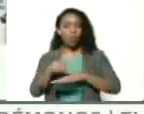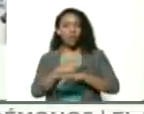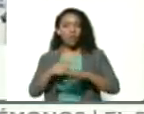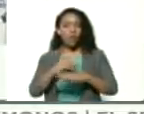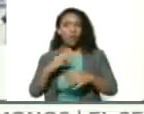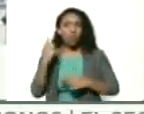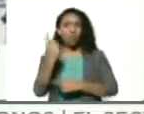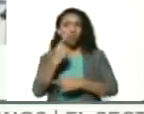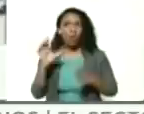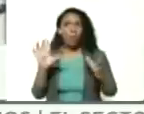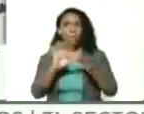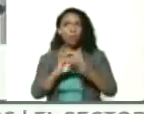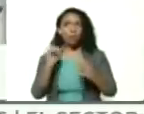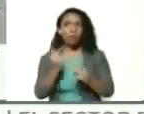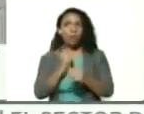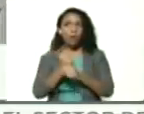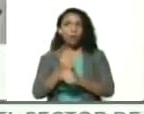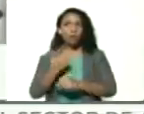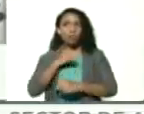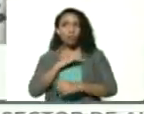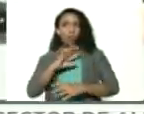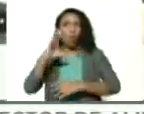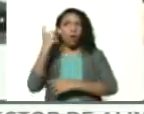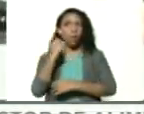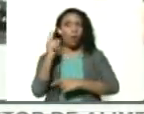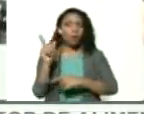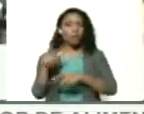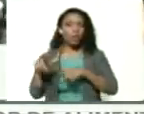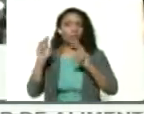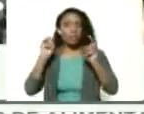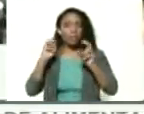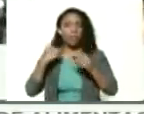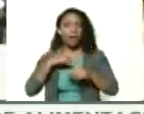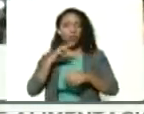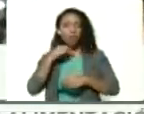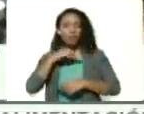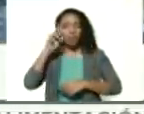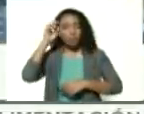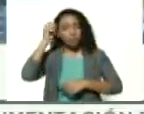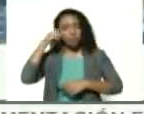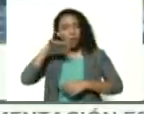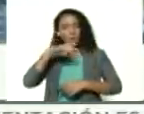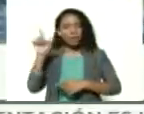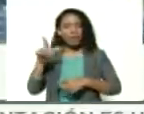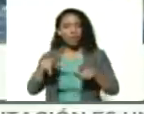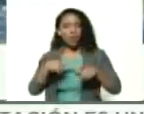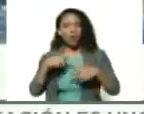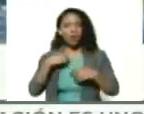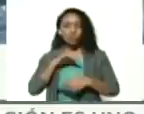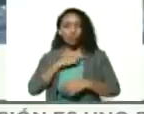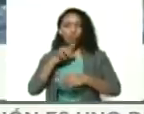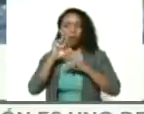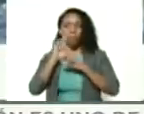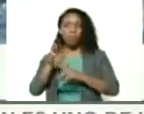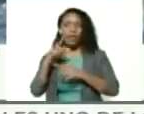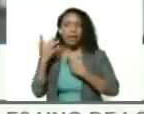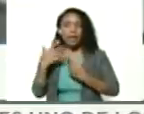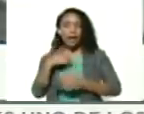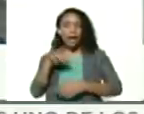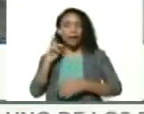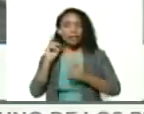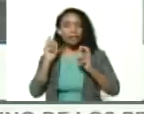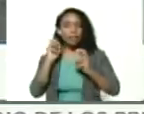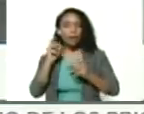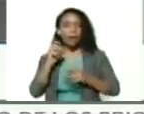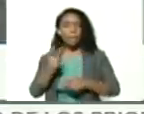un solo gobierno mancomunado, y hemos logrado estas áreas dignas para nuestro pueblo, estas áreas donde vamos a dar una respuesta y que en el caso